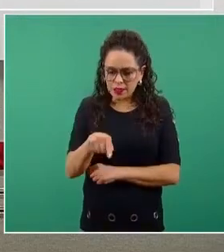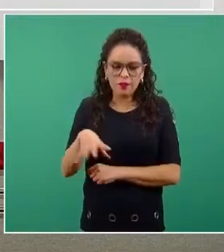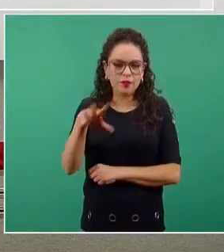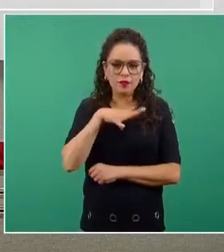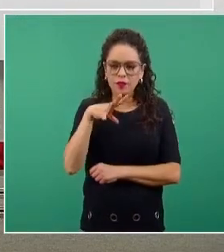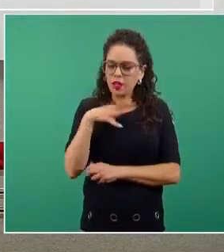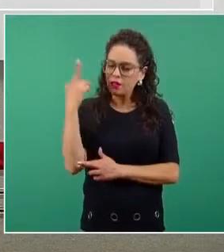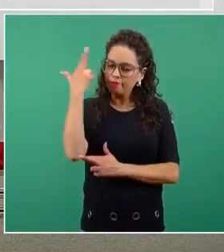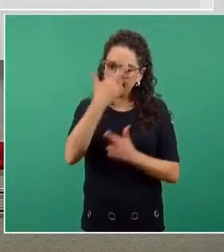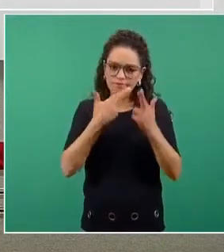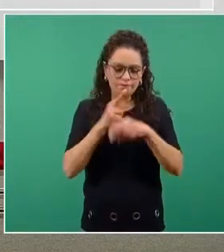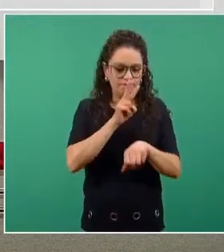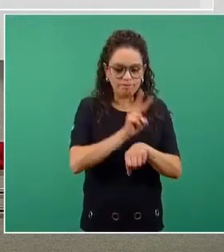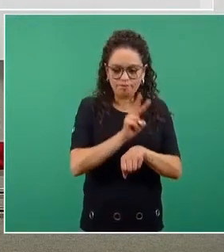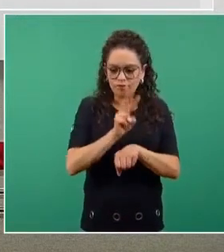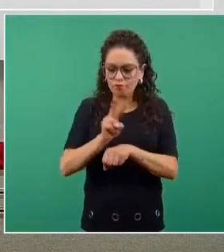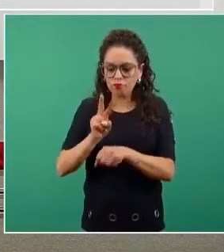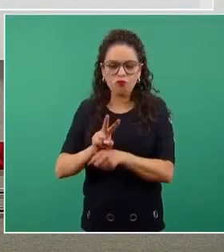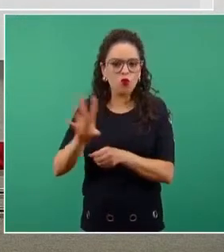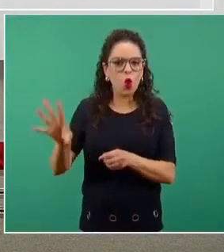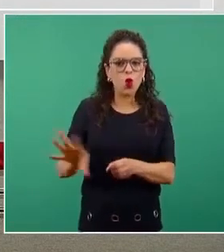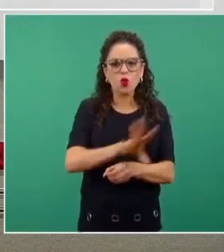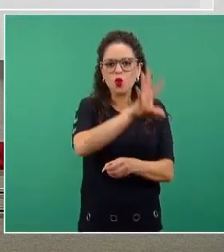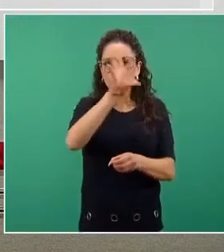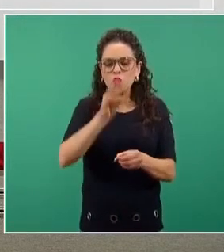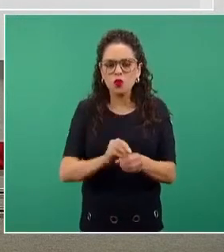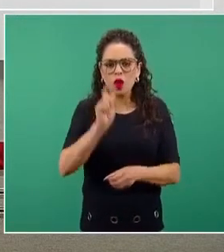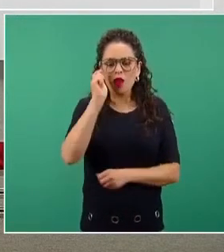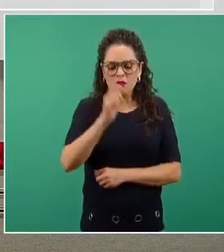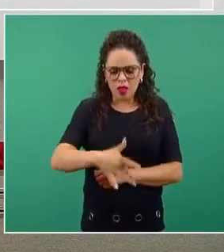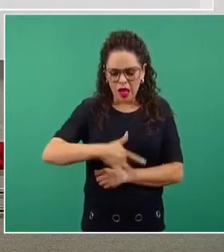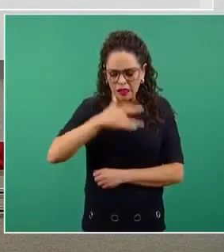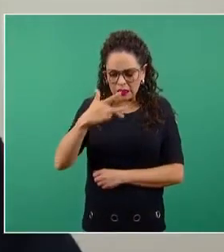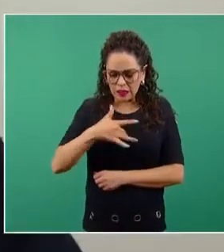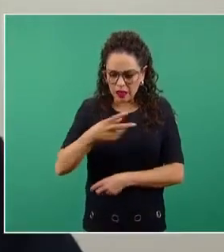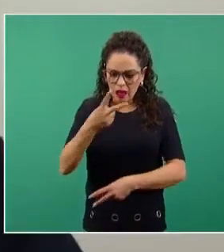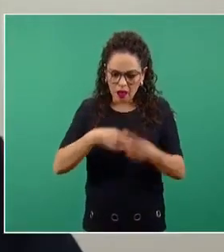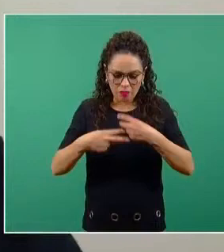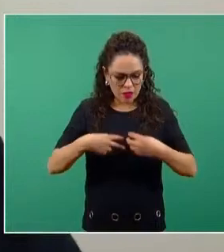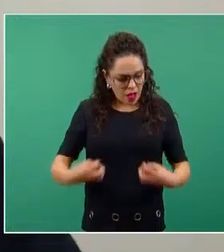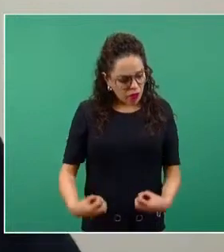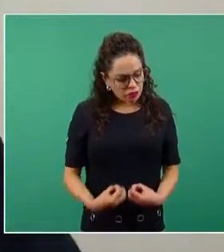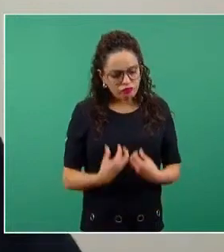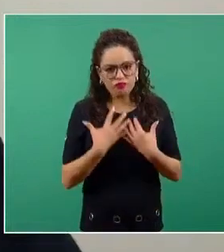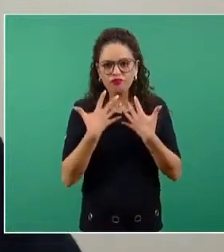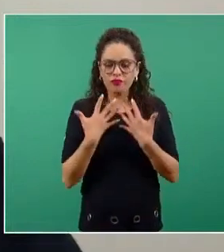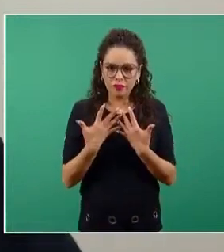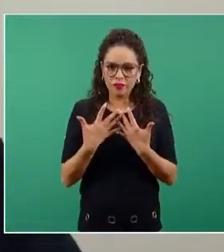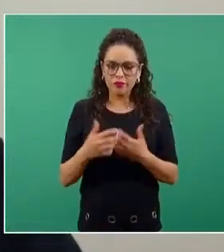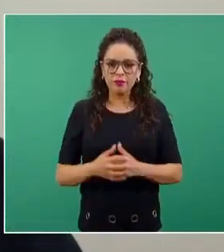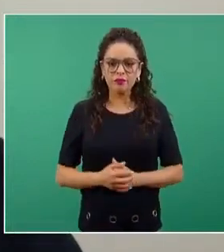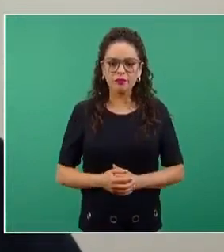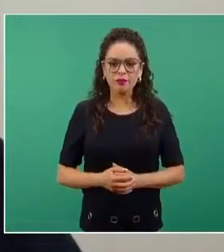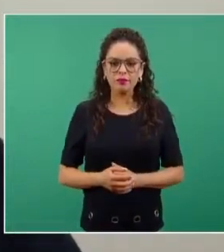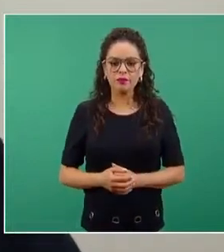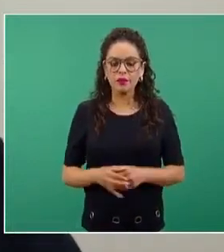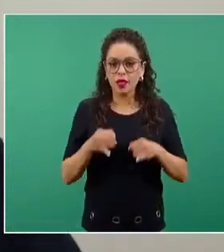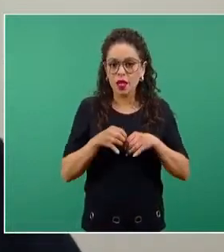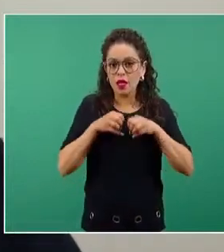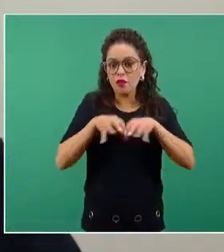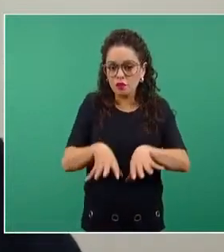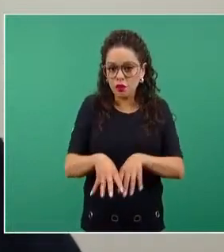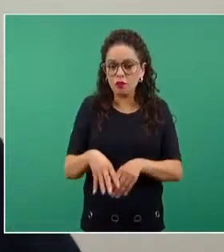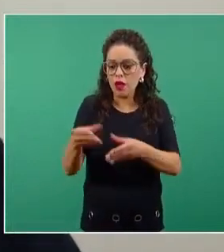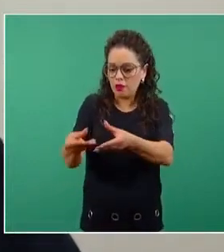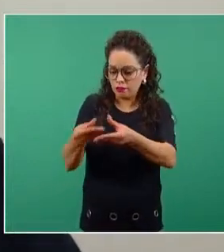signos, síntomas y manifestaciones que nos refieren. En base al informe que se nos presenta de manera